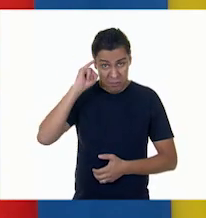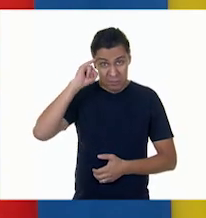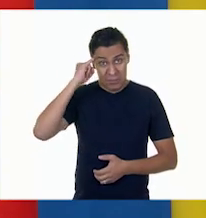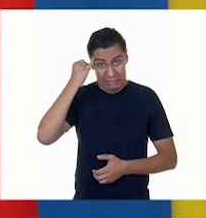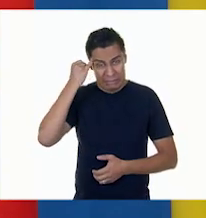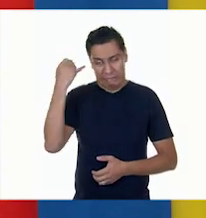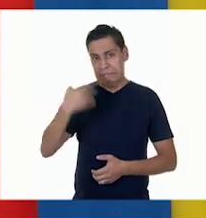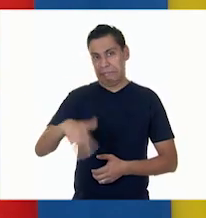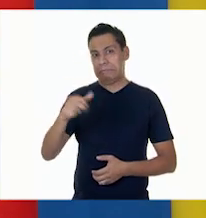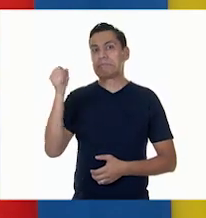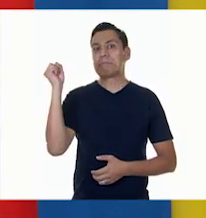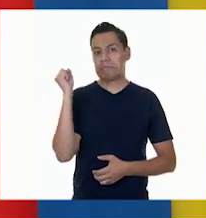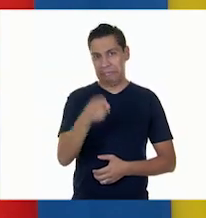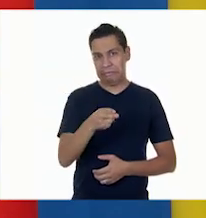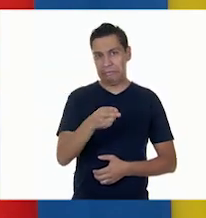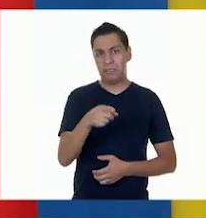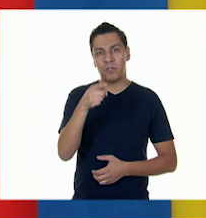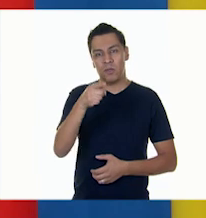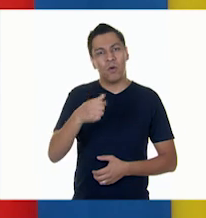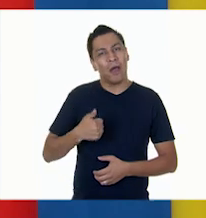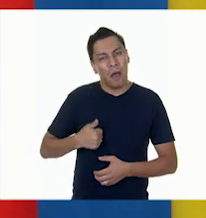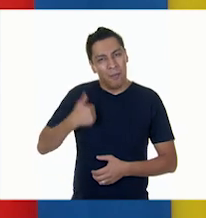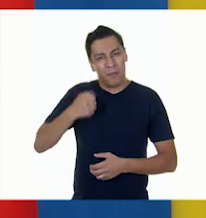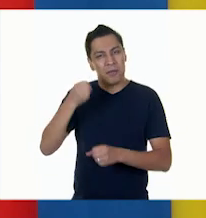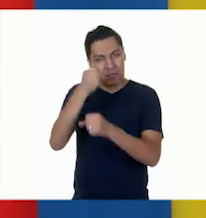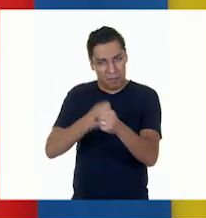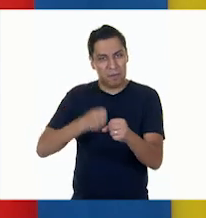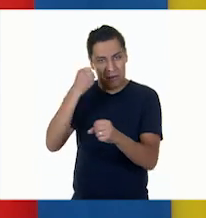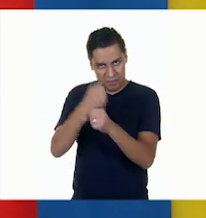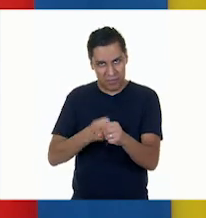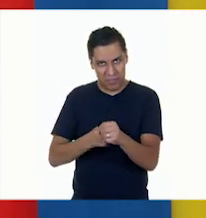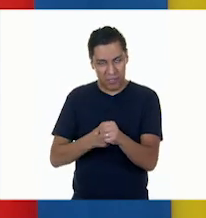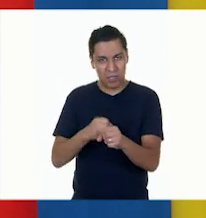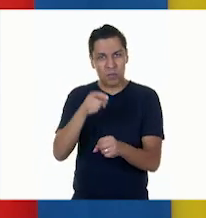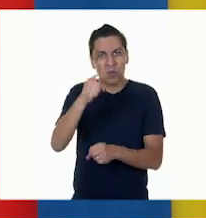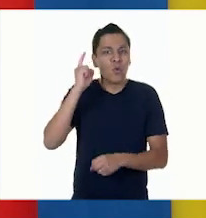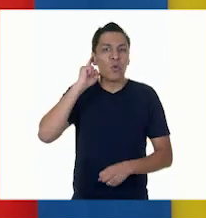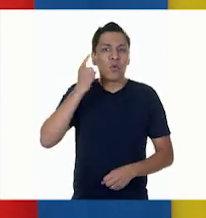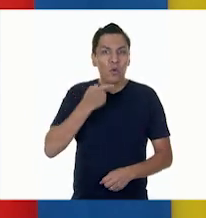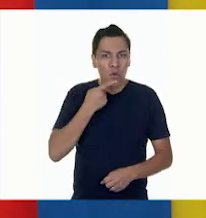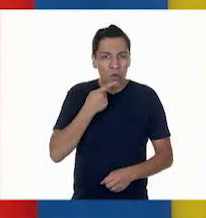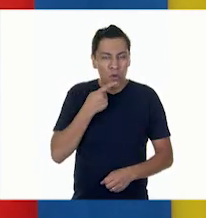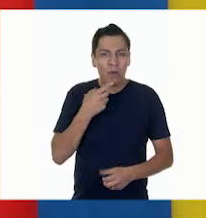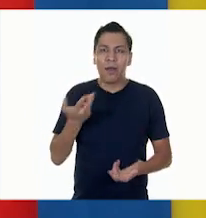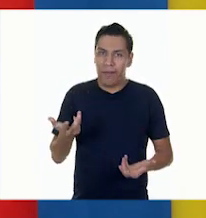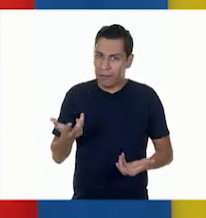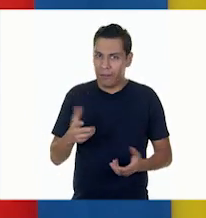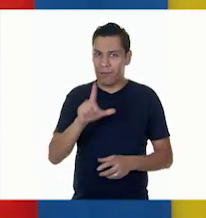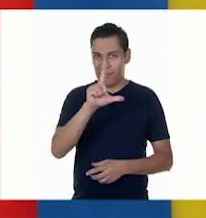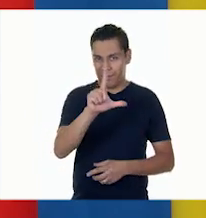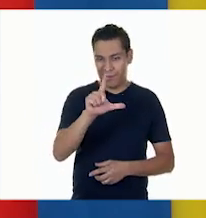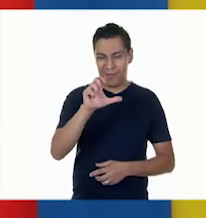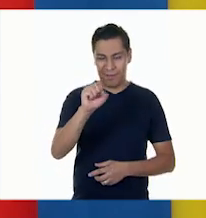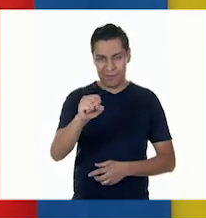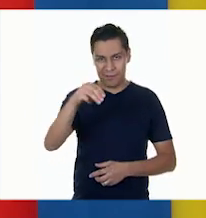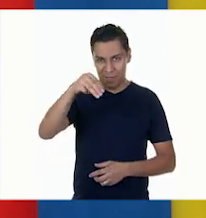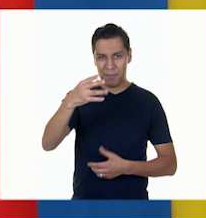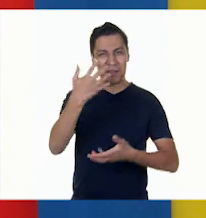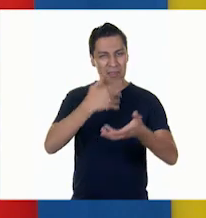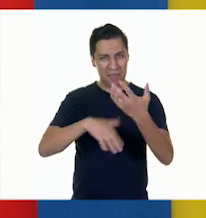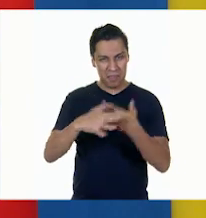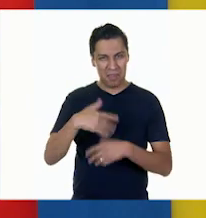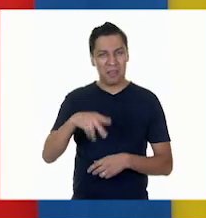con tu familia. Si tienes la fortuna de hablar una lengua indígena, aprovecha este momento para practicarla y platica con tu familia en tu lengua